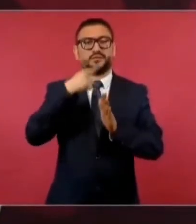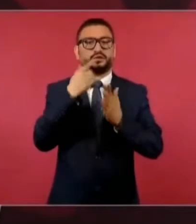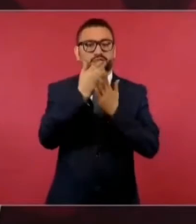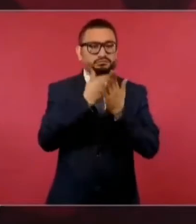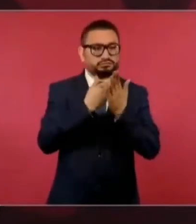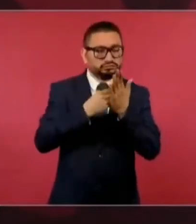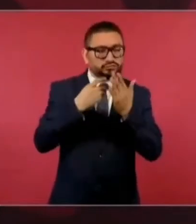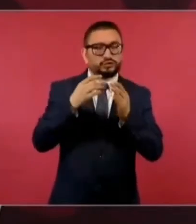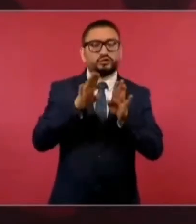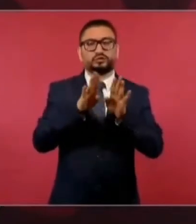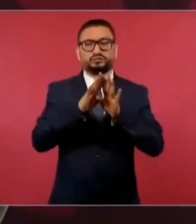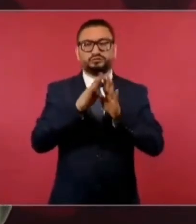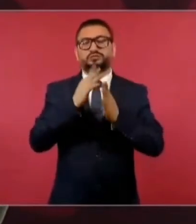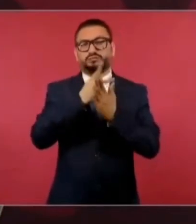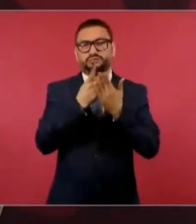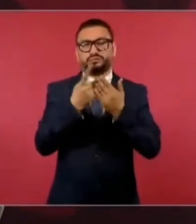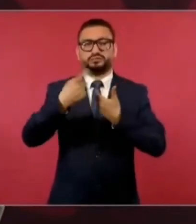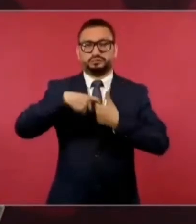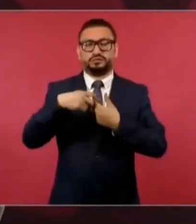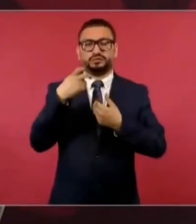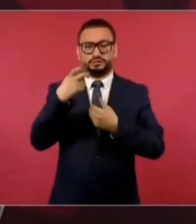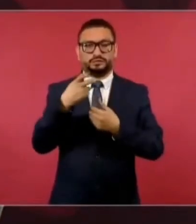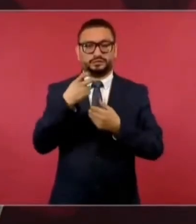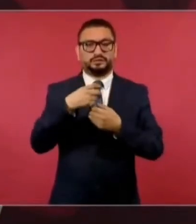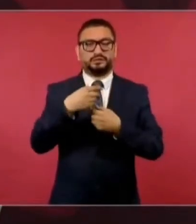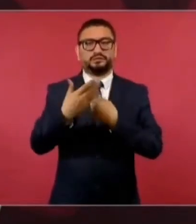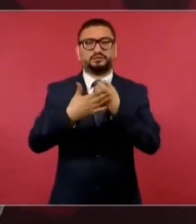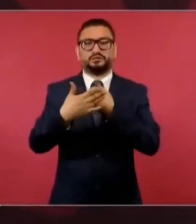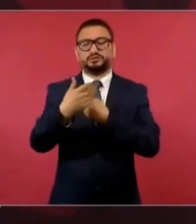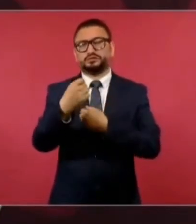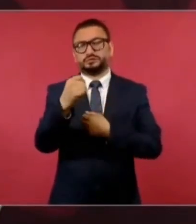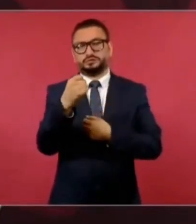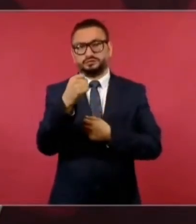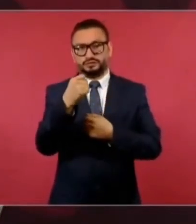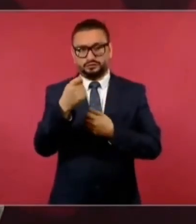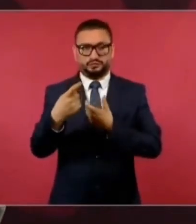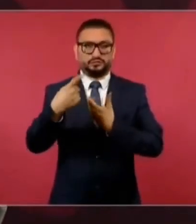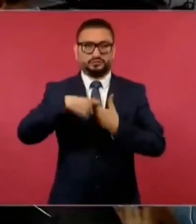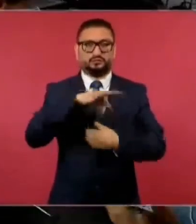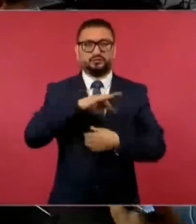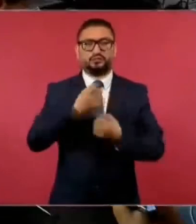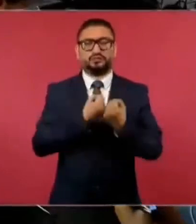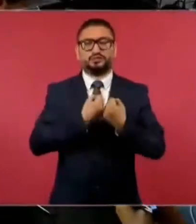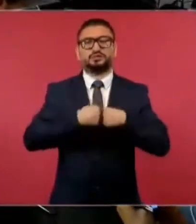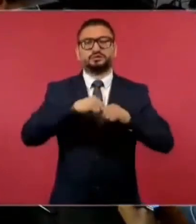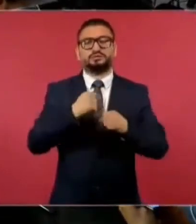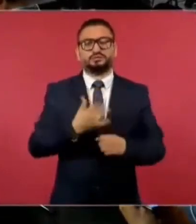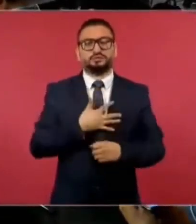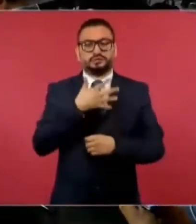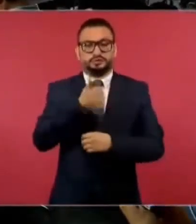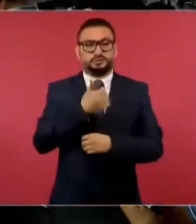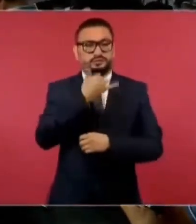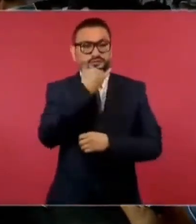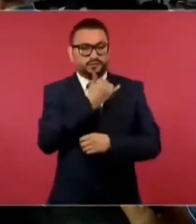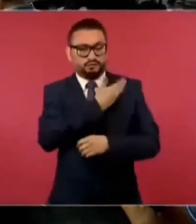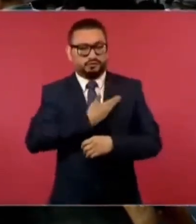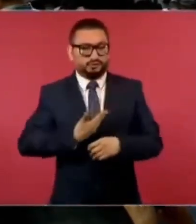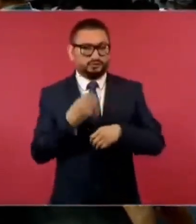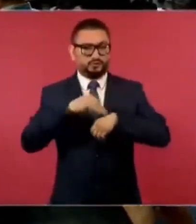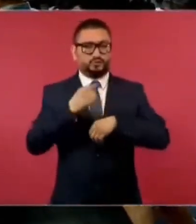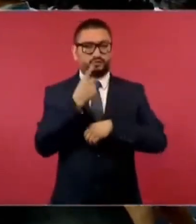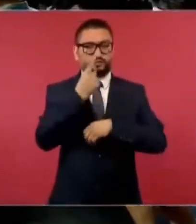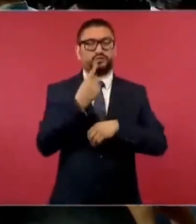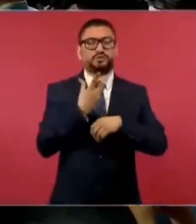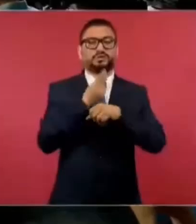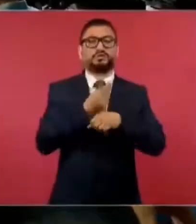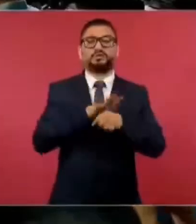definición y pues ya en definitiva en septiembre saber su incorporación a IMSS Bienestar. Además, perdón, presidente, una cosa adicional. En el